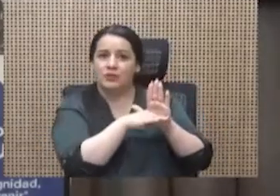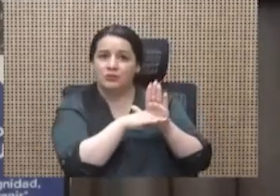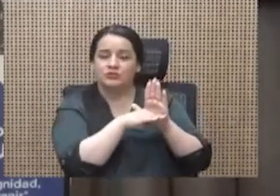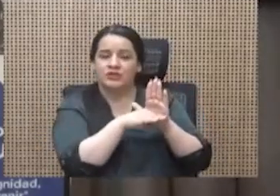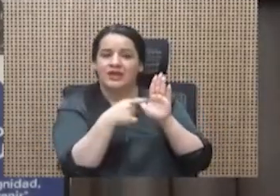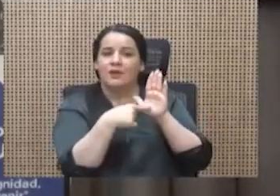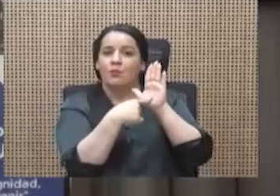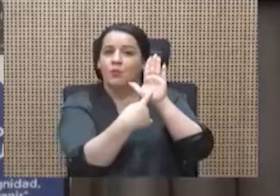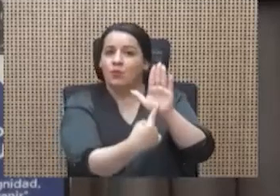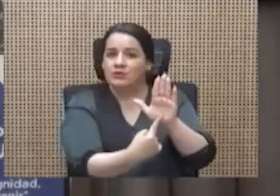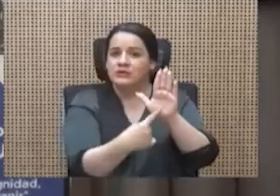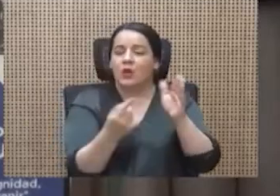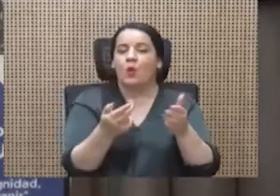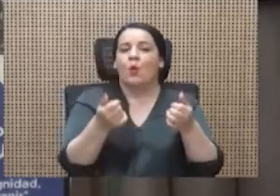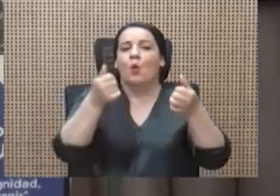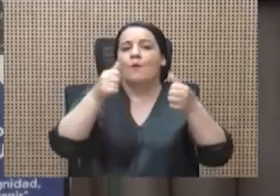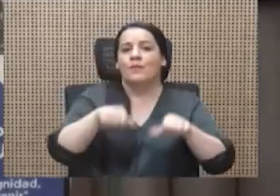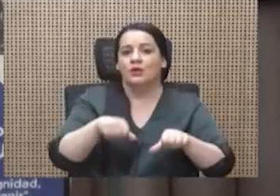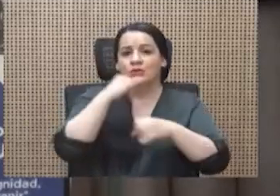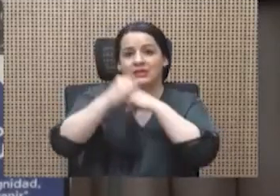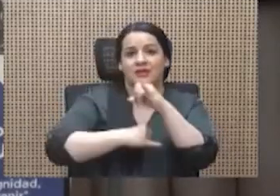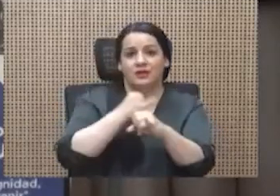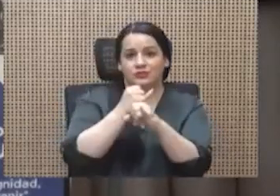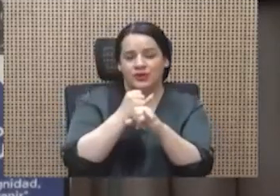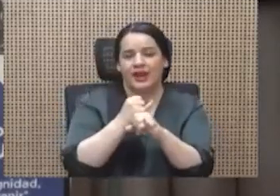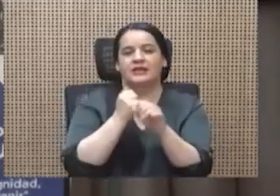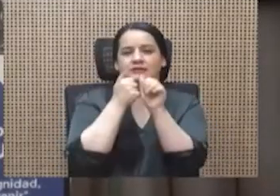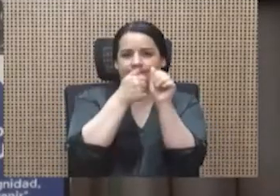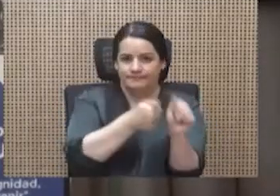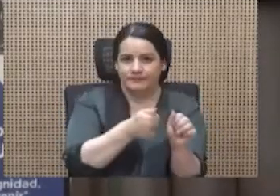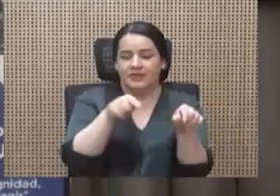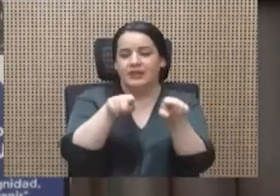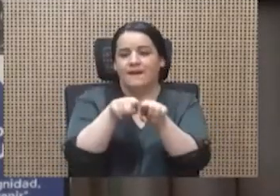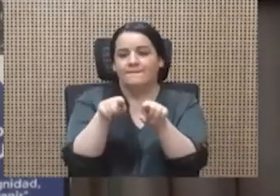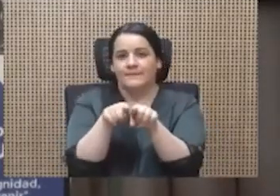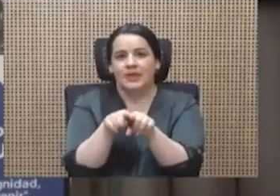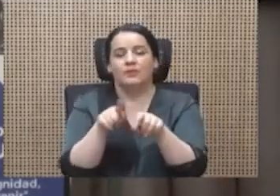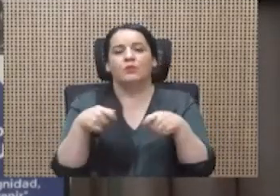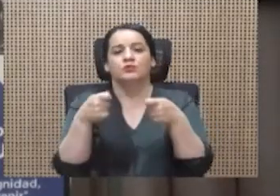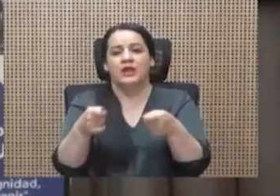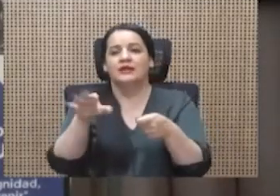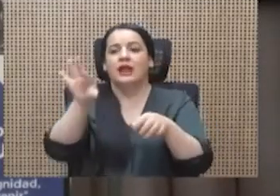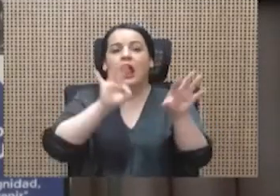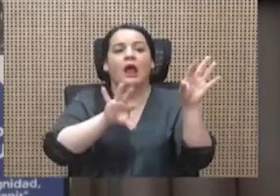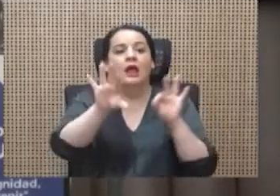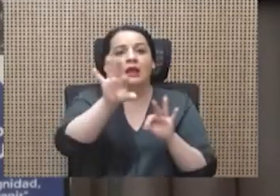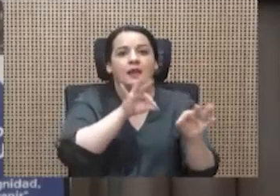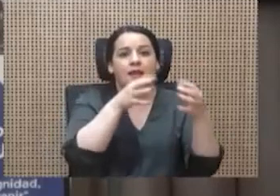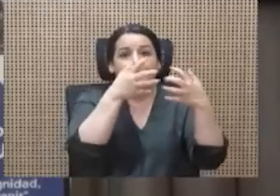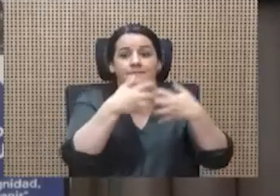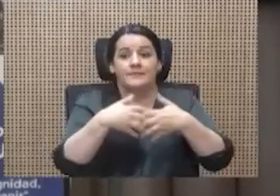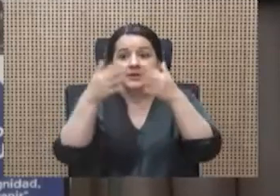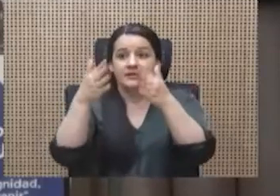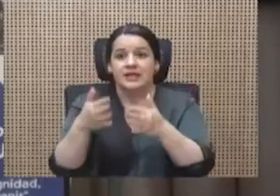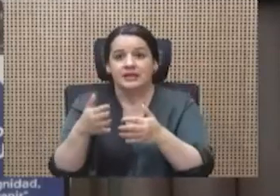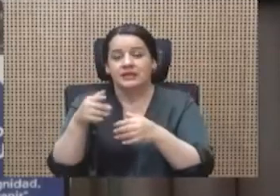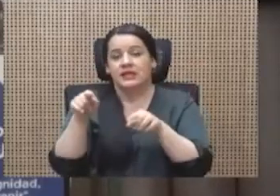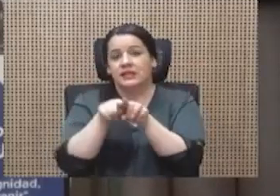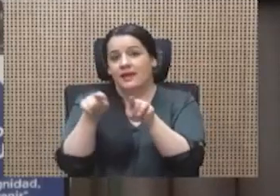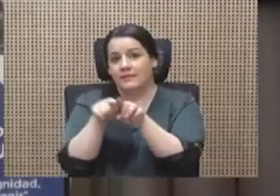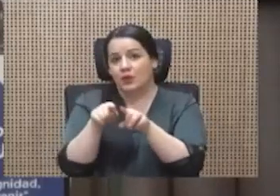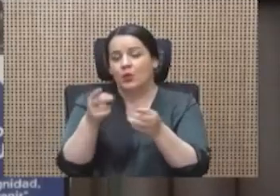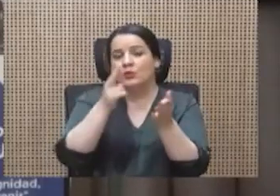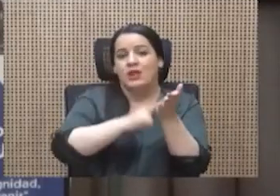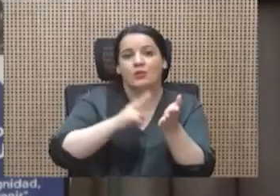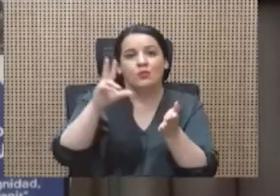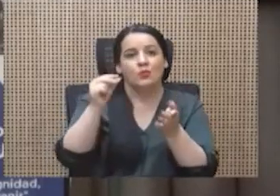Esta reforma, mejorará sustancialmente los filtros de selección de las empresas contratadas para que no suceda lo que está pasando